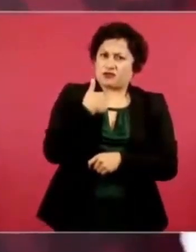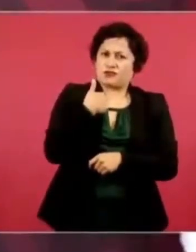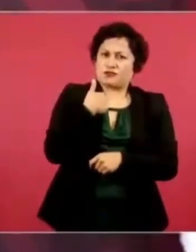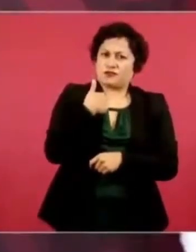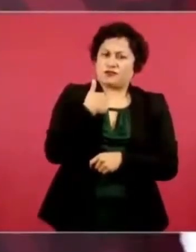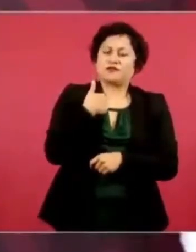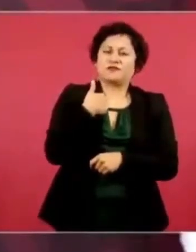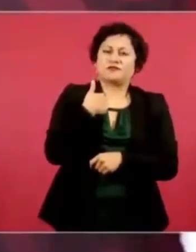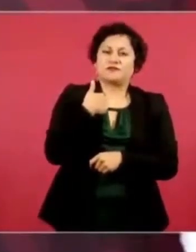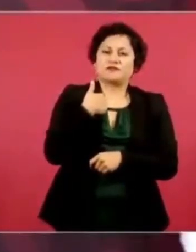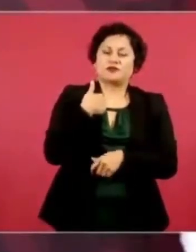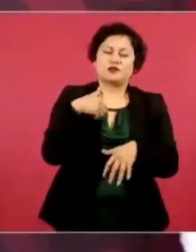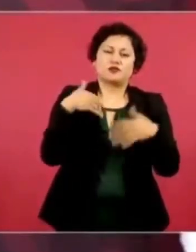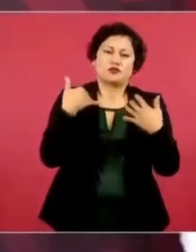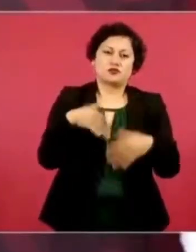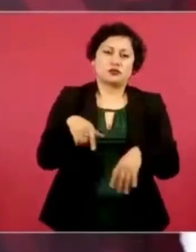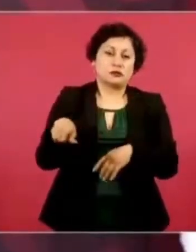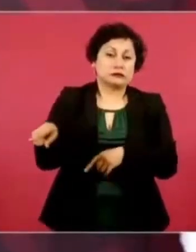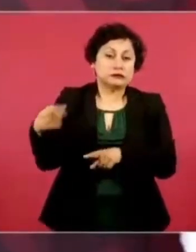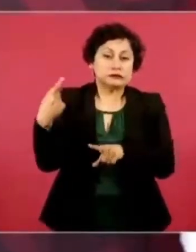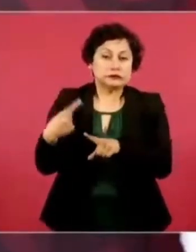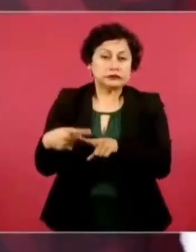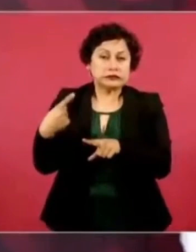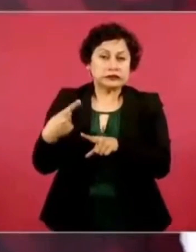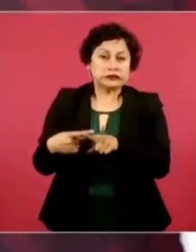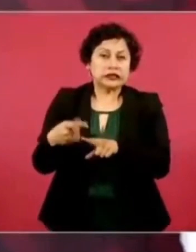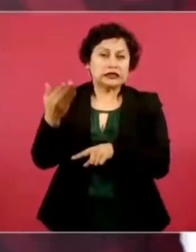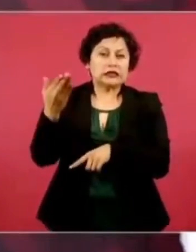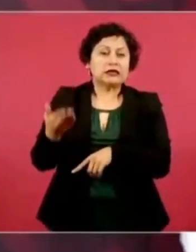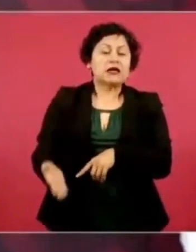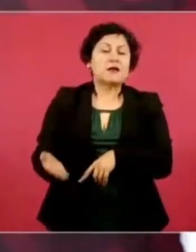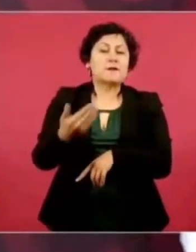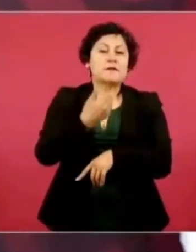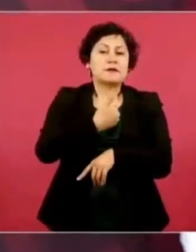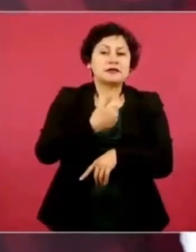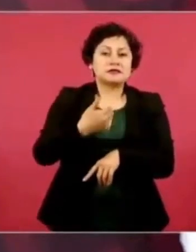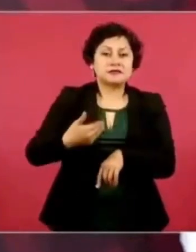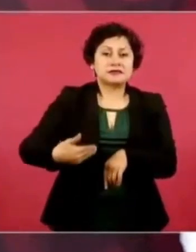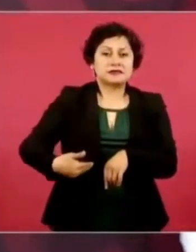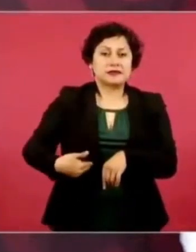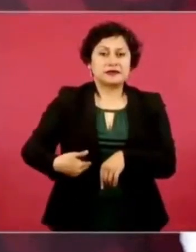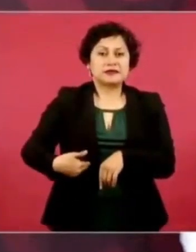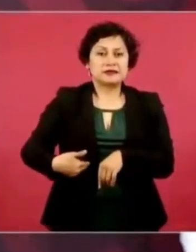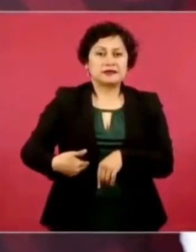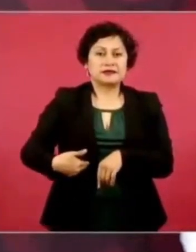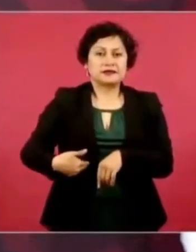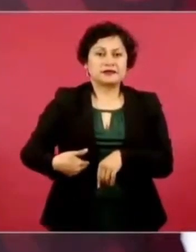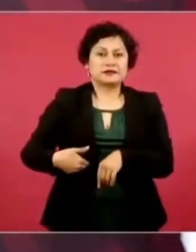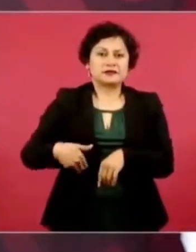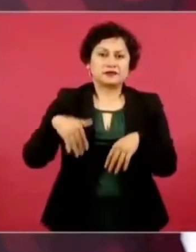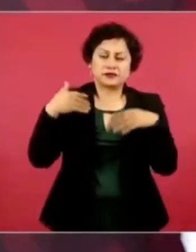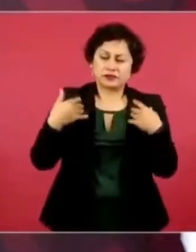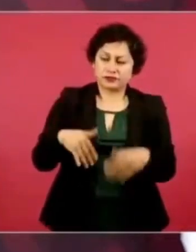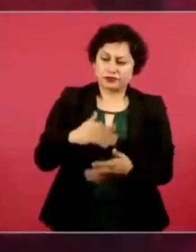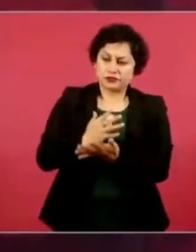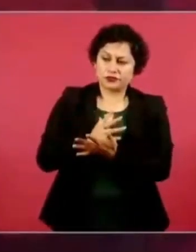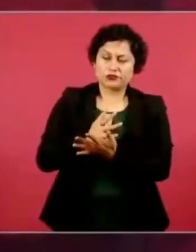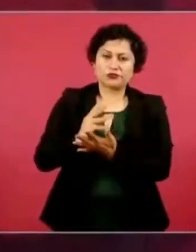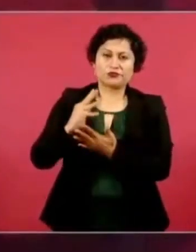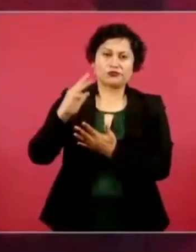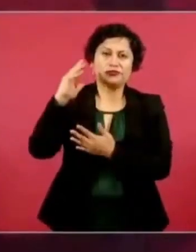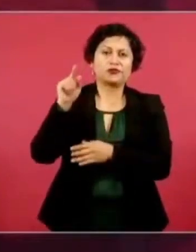estado pero este ya en el ridículo el